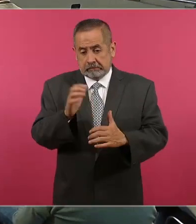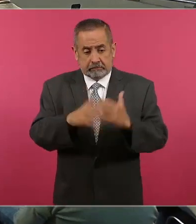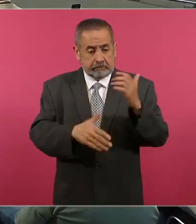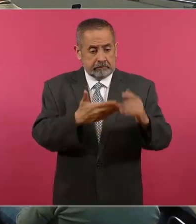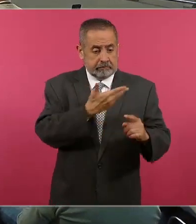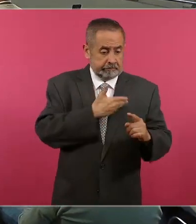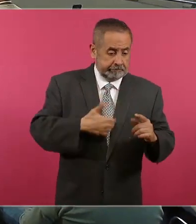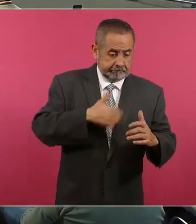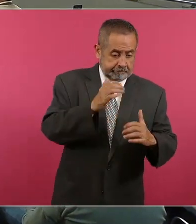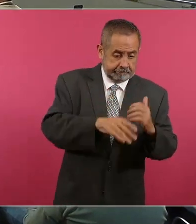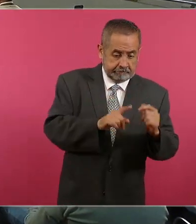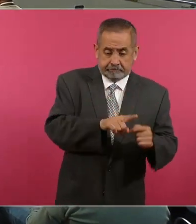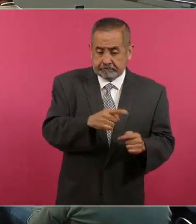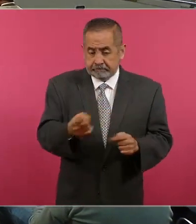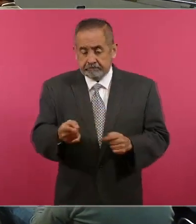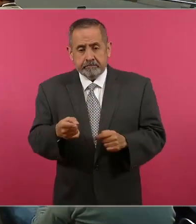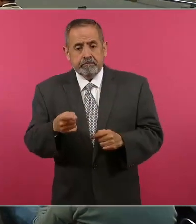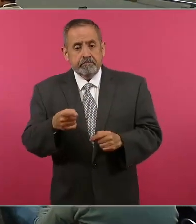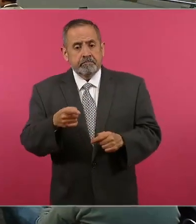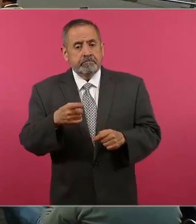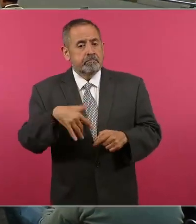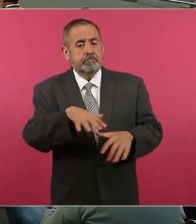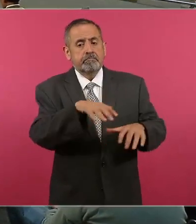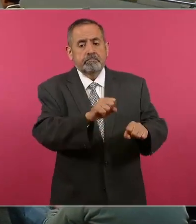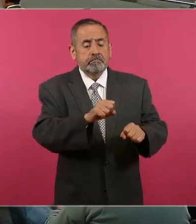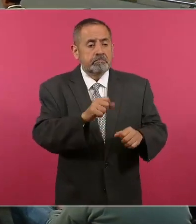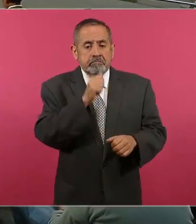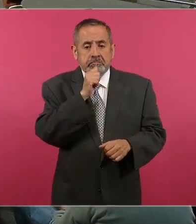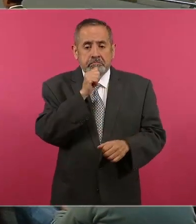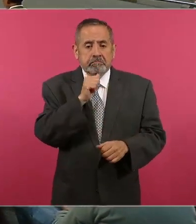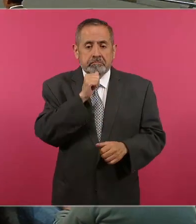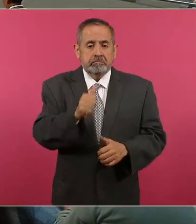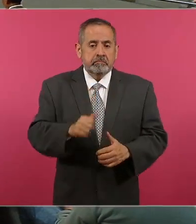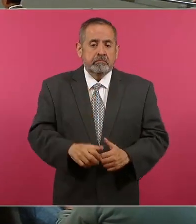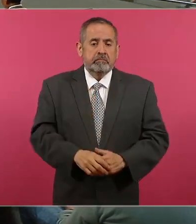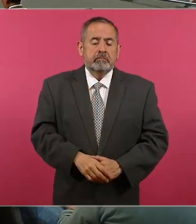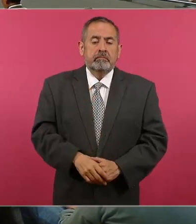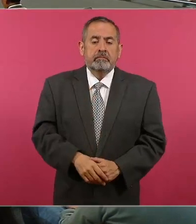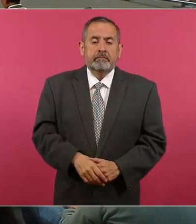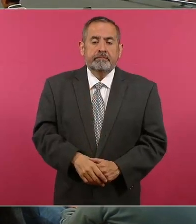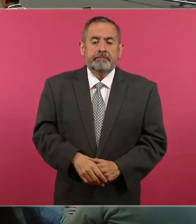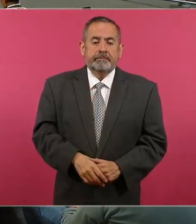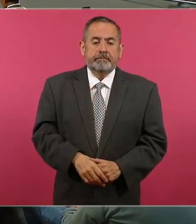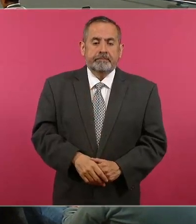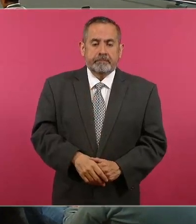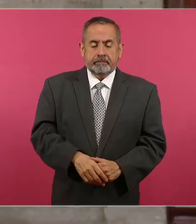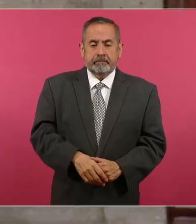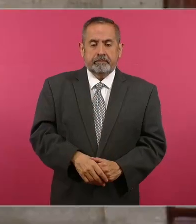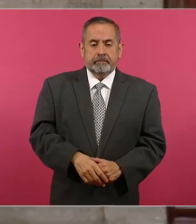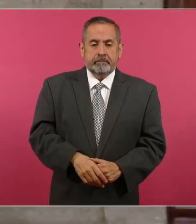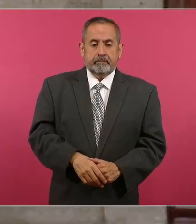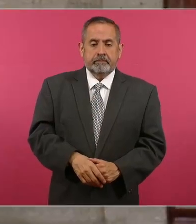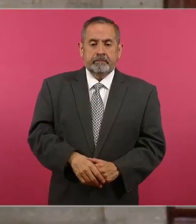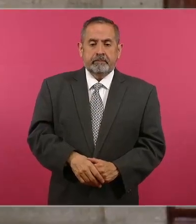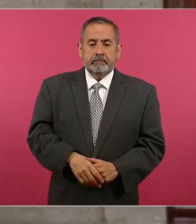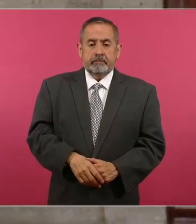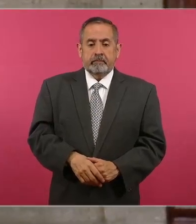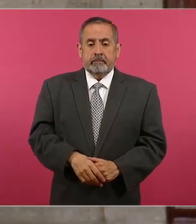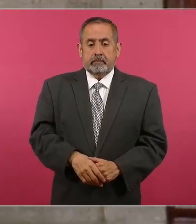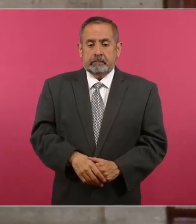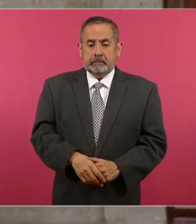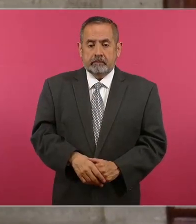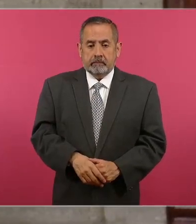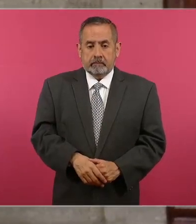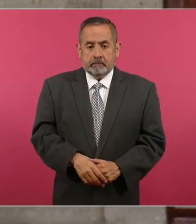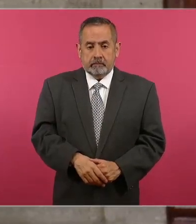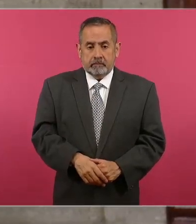El 21 de… Sí, bueno, se presentó ya entrando ya al gobierno de